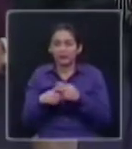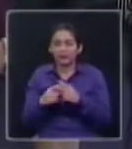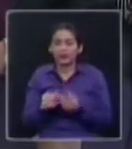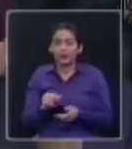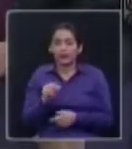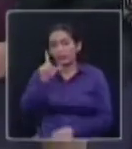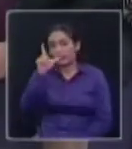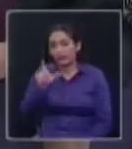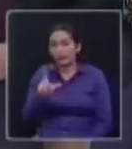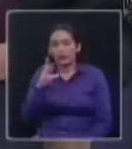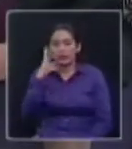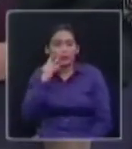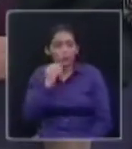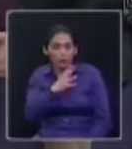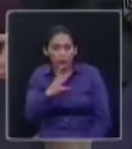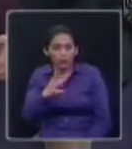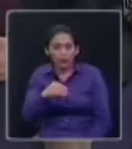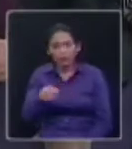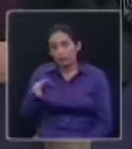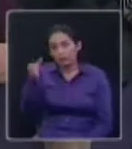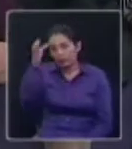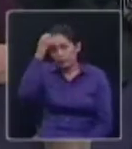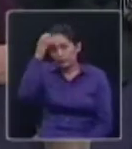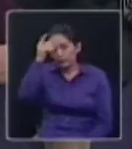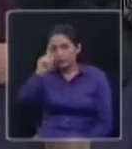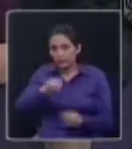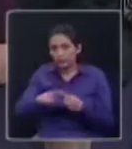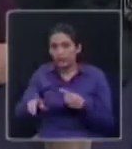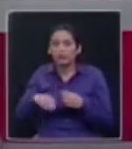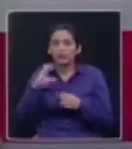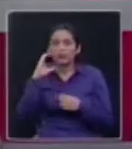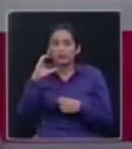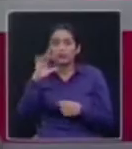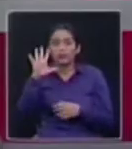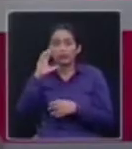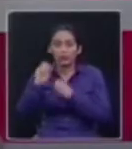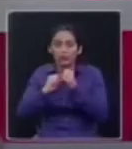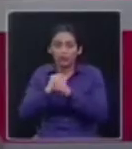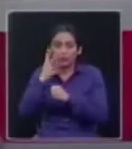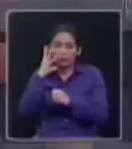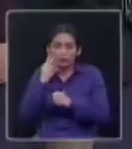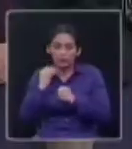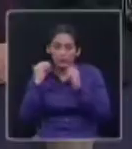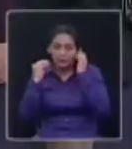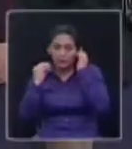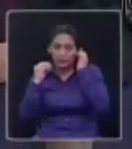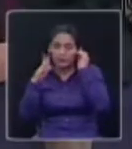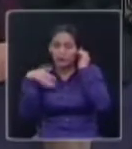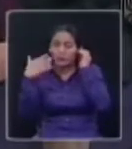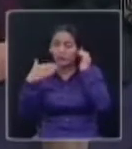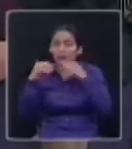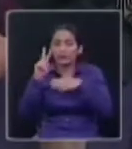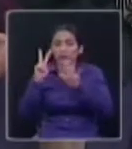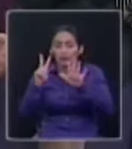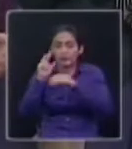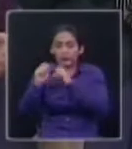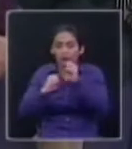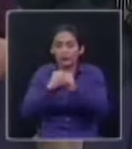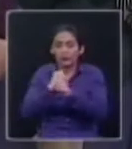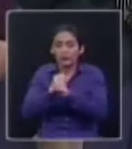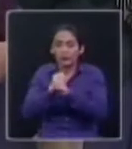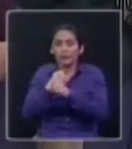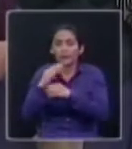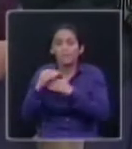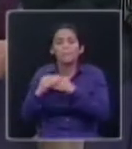experiencia, solo conocimiento. El nivel C tiene 5 años de experiencia, el nivel D manejando complejidad se le exigen 7 años, el nivel A como mínimo